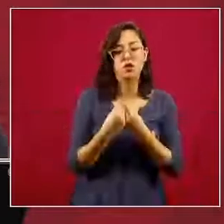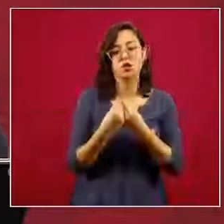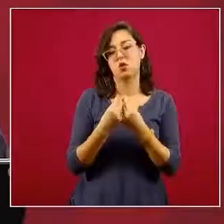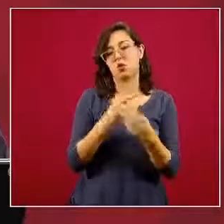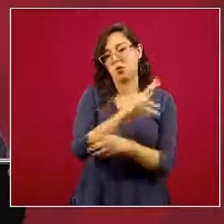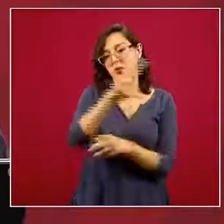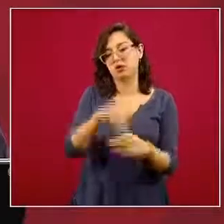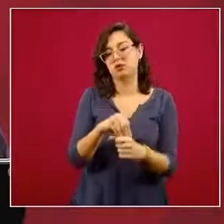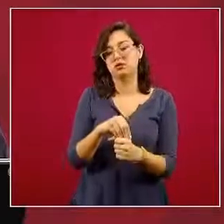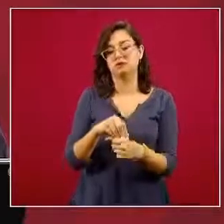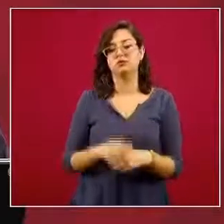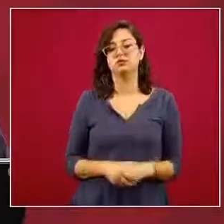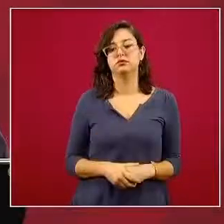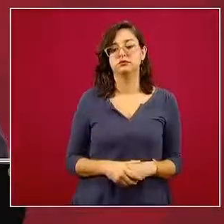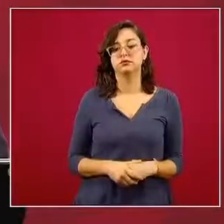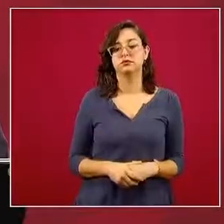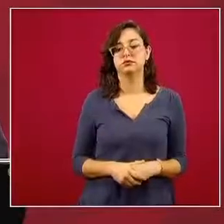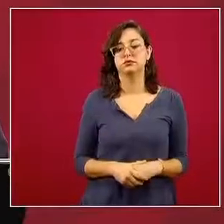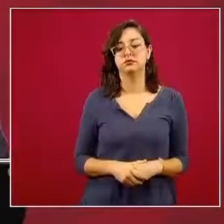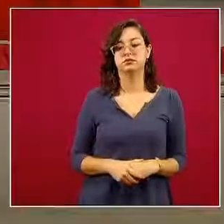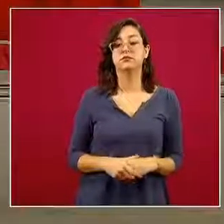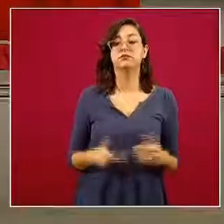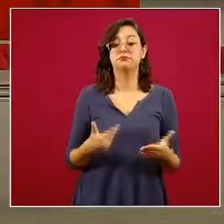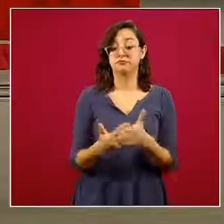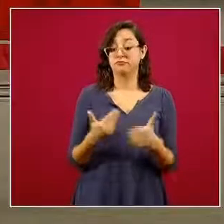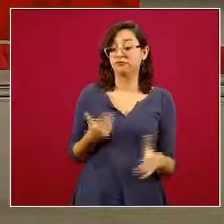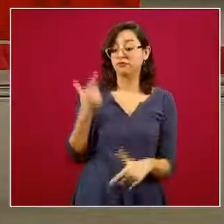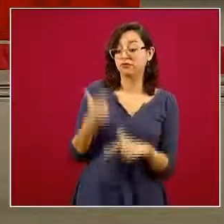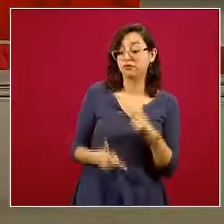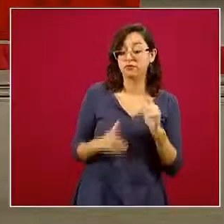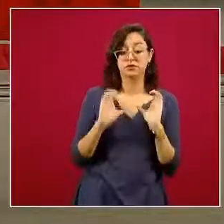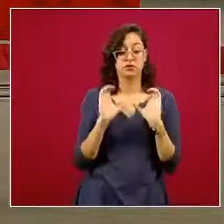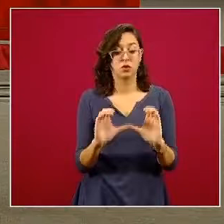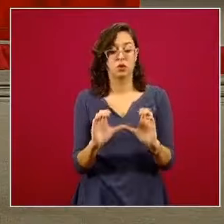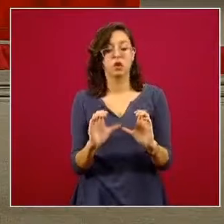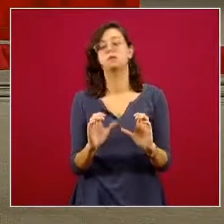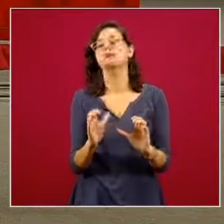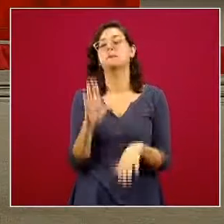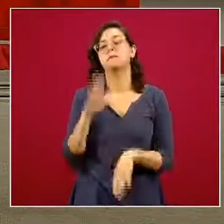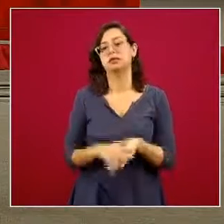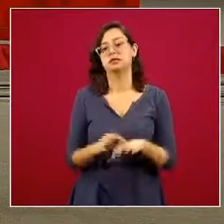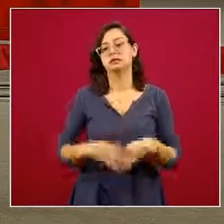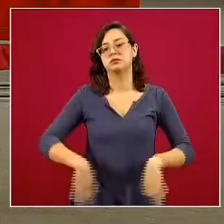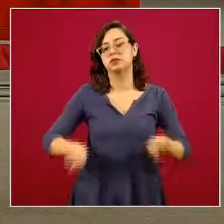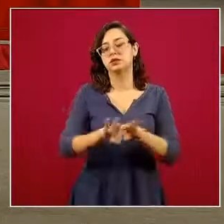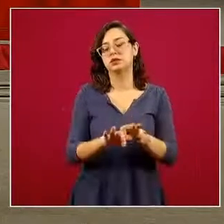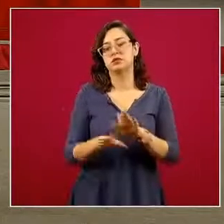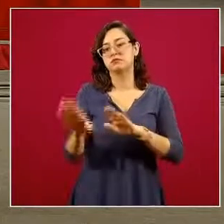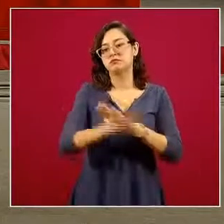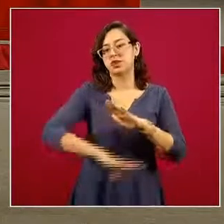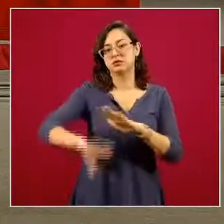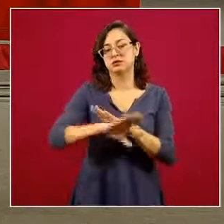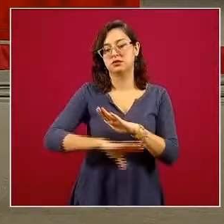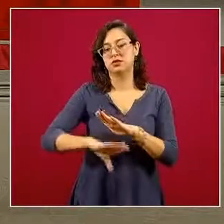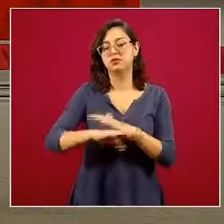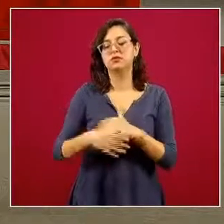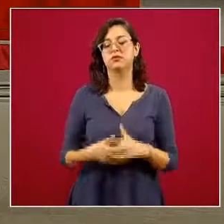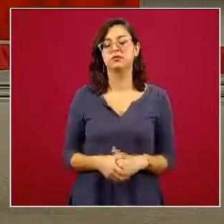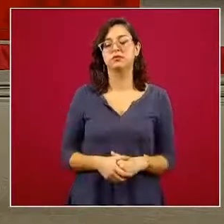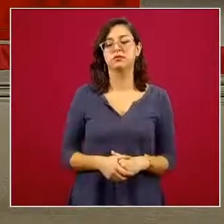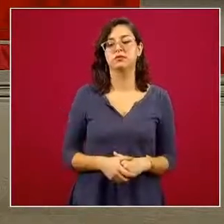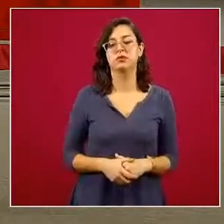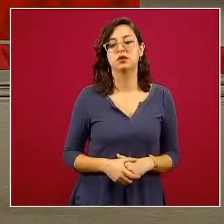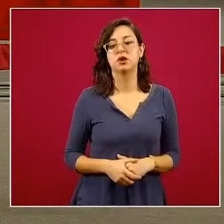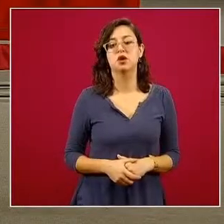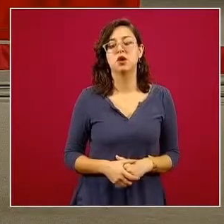integralidad. La prevención es un elemento crucial del modelo de atención primaria de la salud y creo que